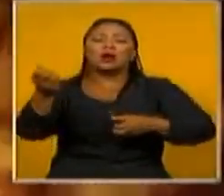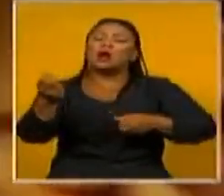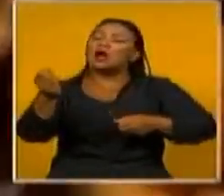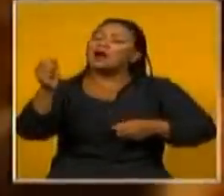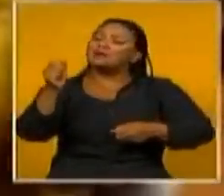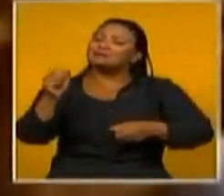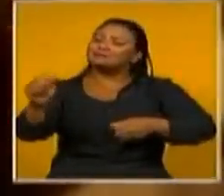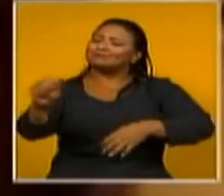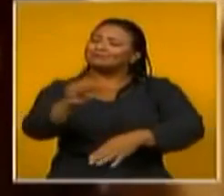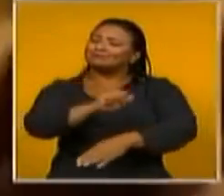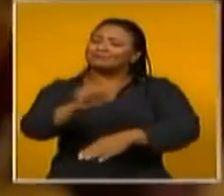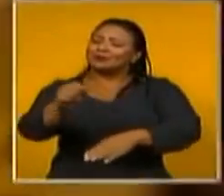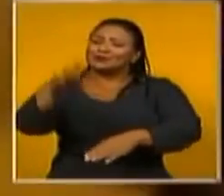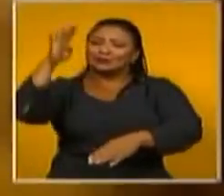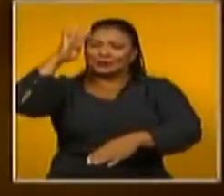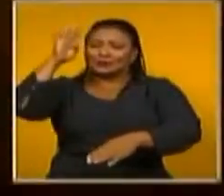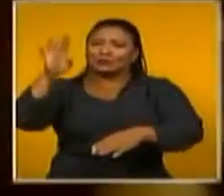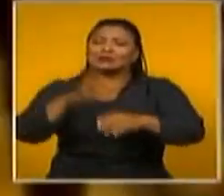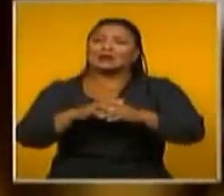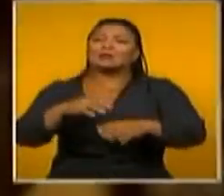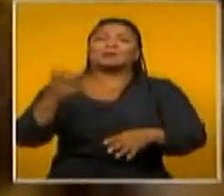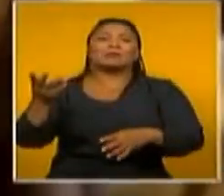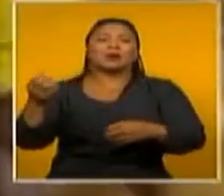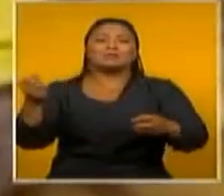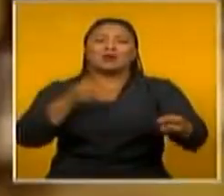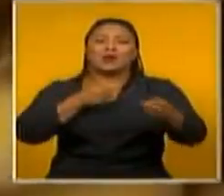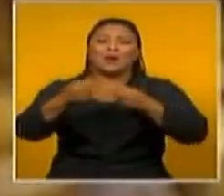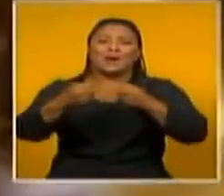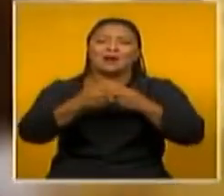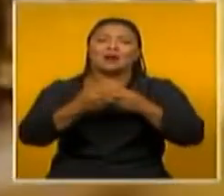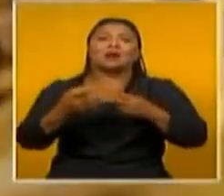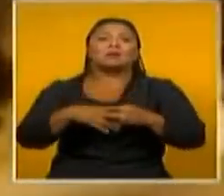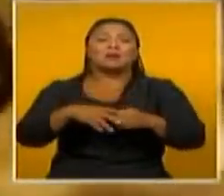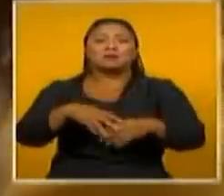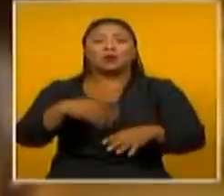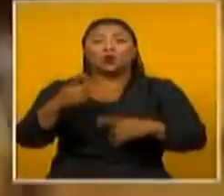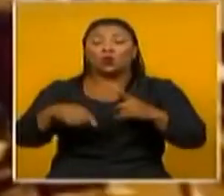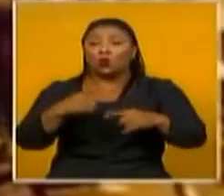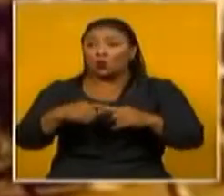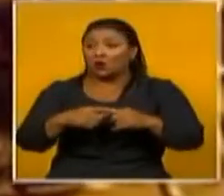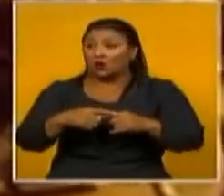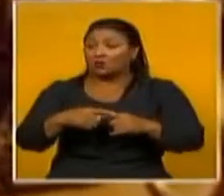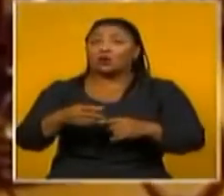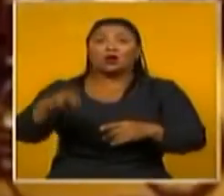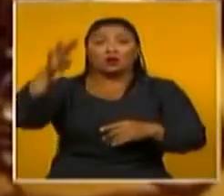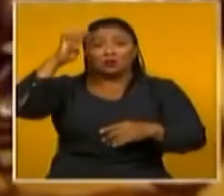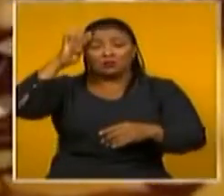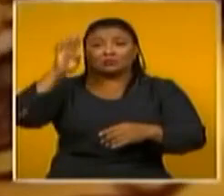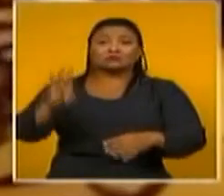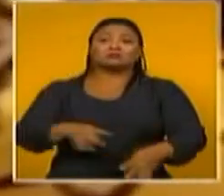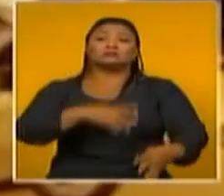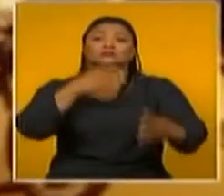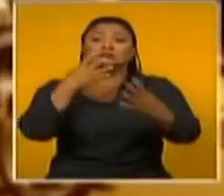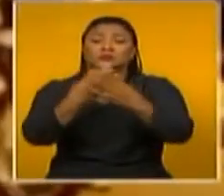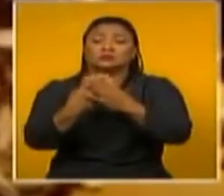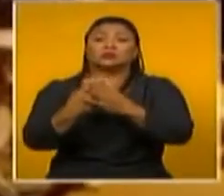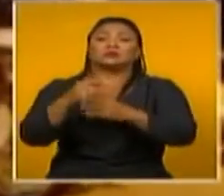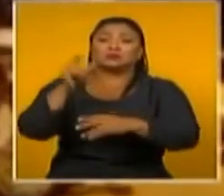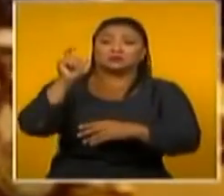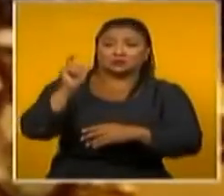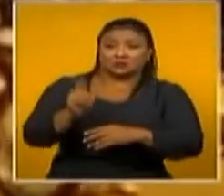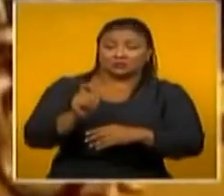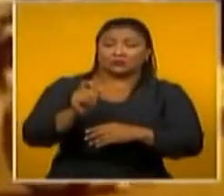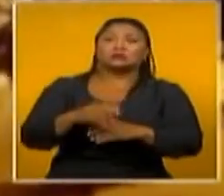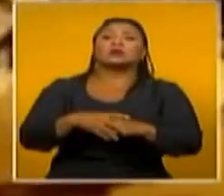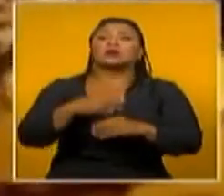y algunos policías resultaron heridos. Todo esto al momento que agentes procedían a la detención de sujetos que